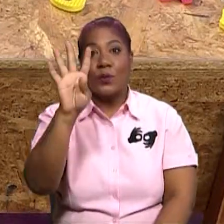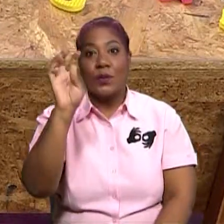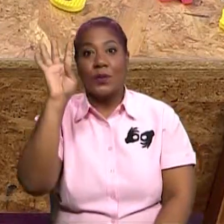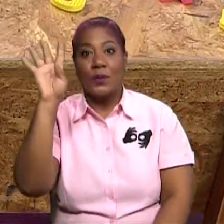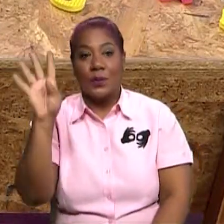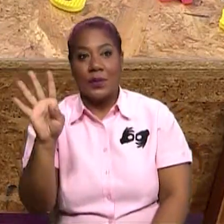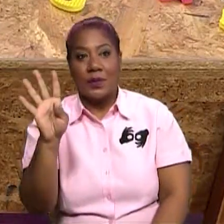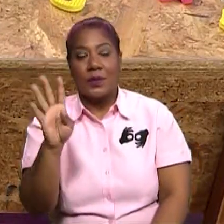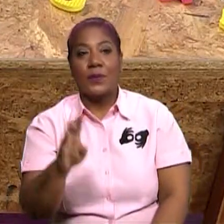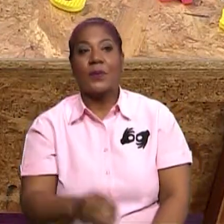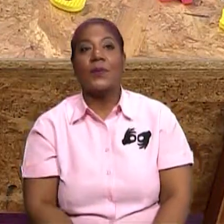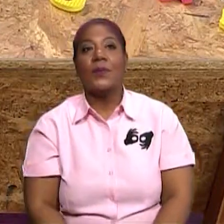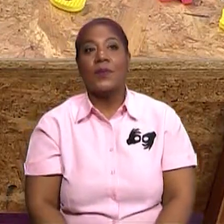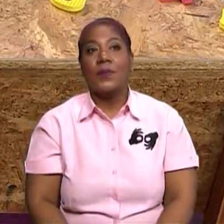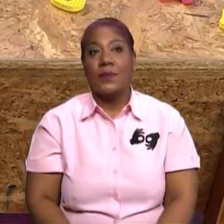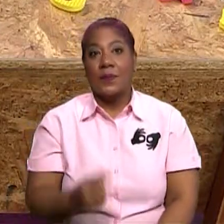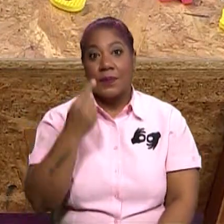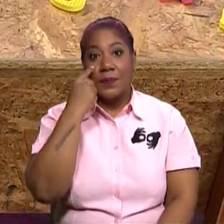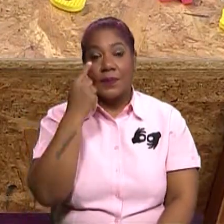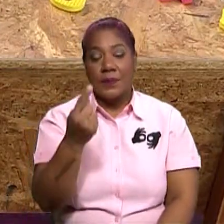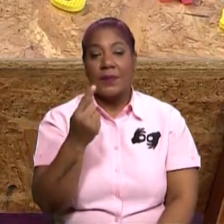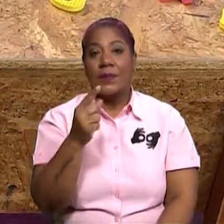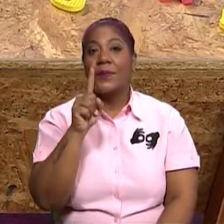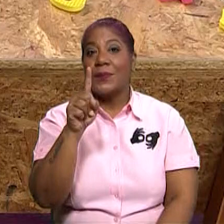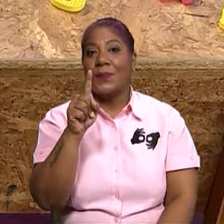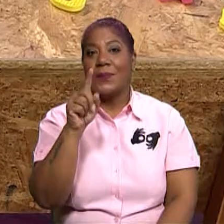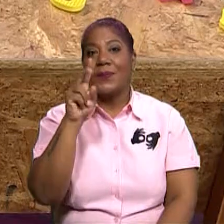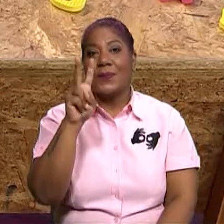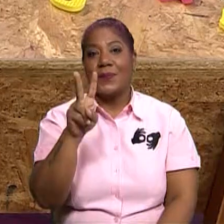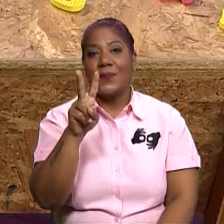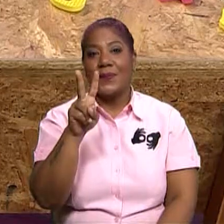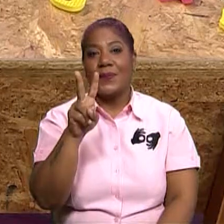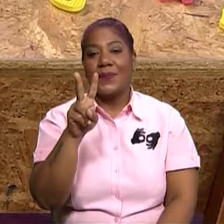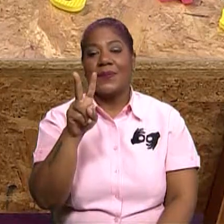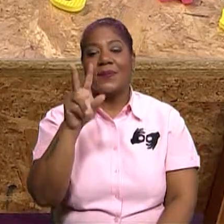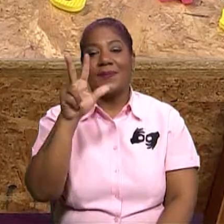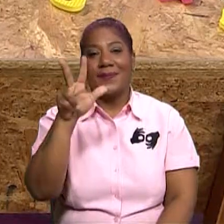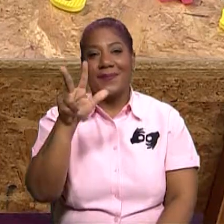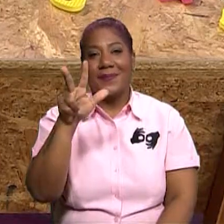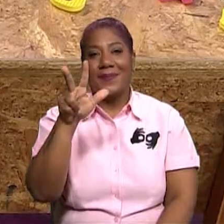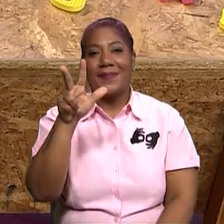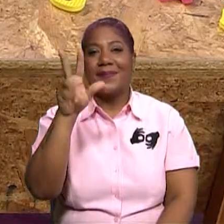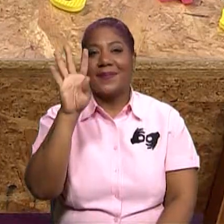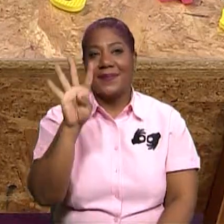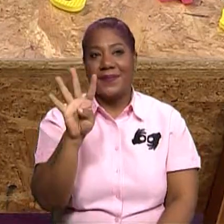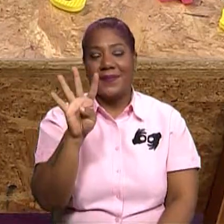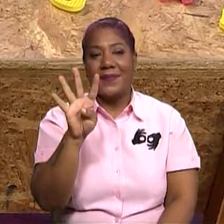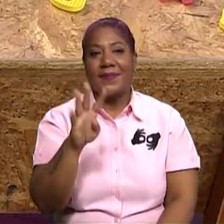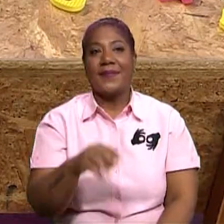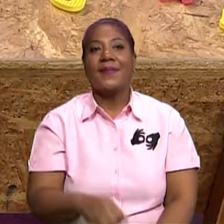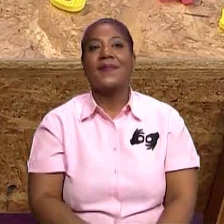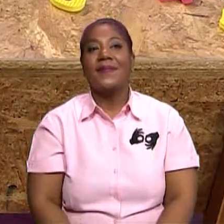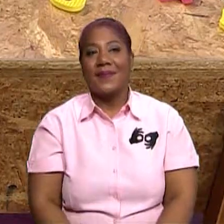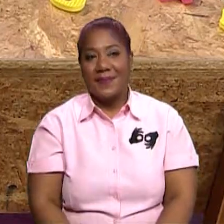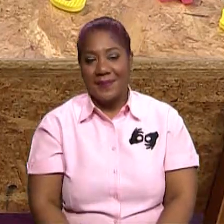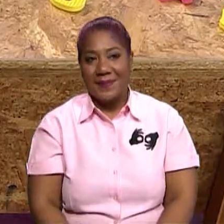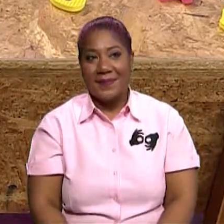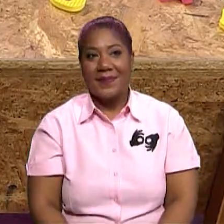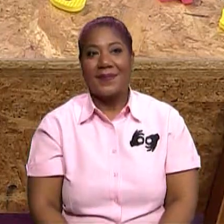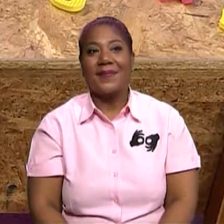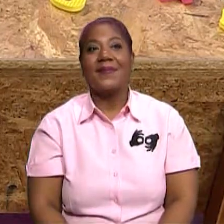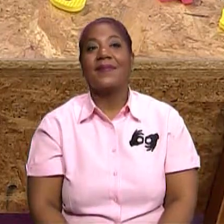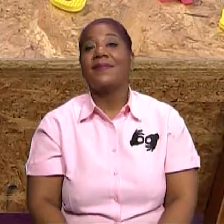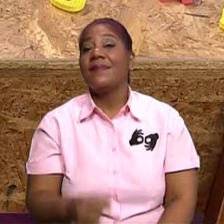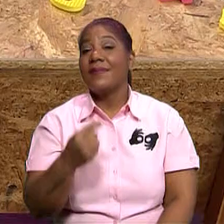contar. Miren, cuenten conmigo. 1, 2, 3, 4. El rosado tiene